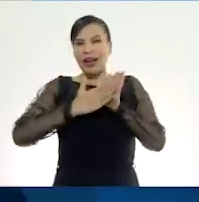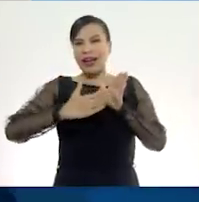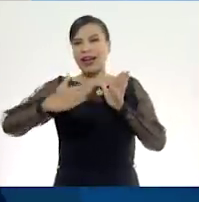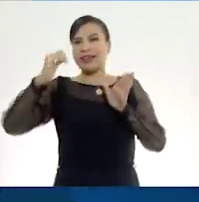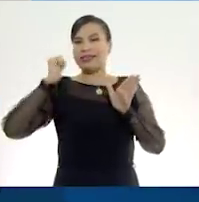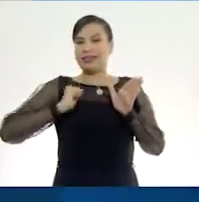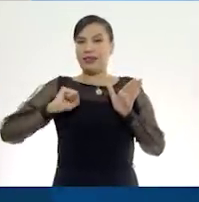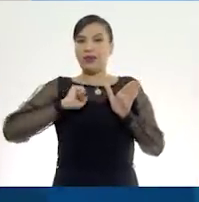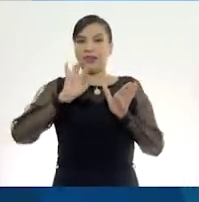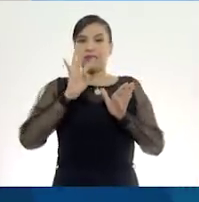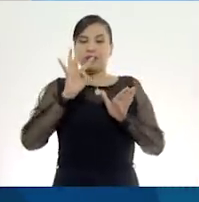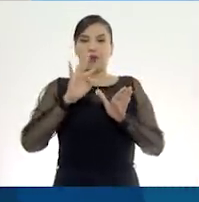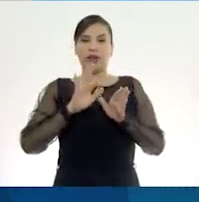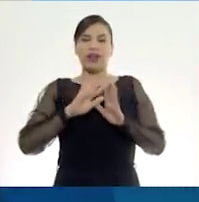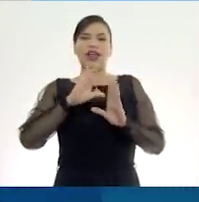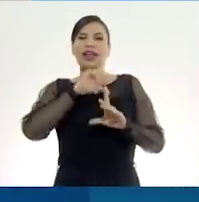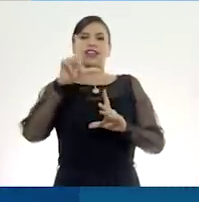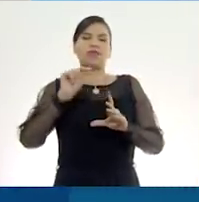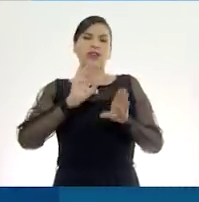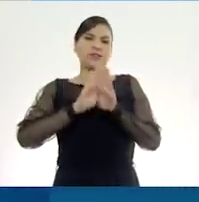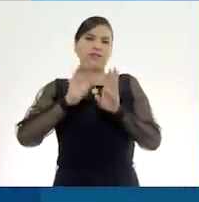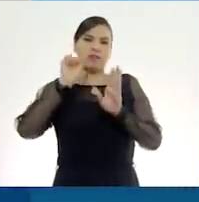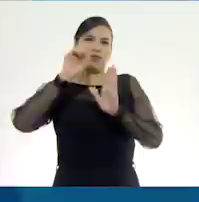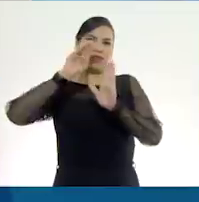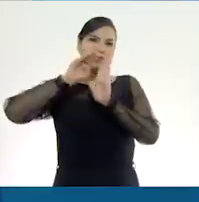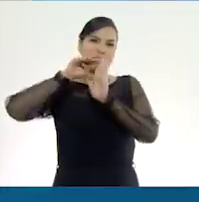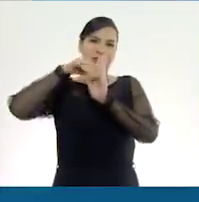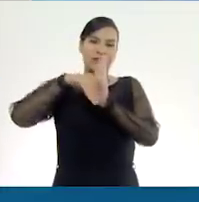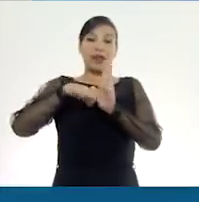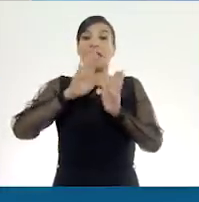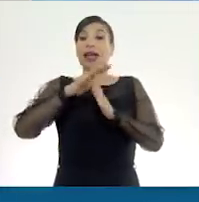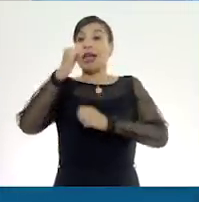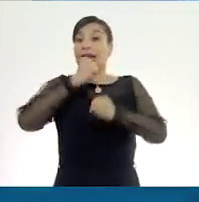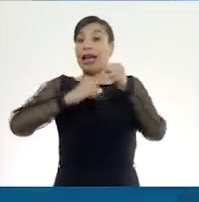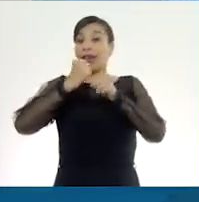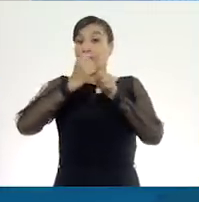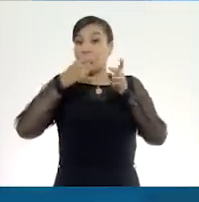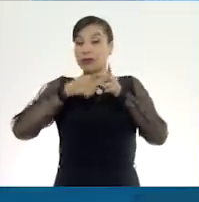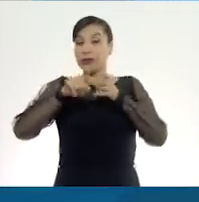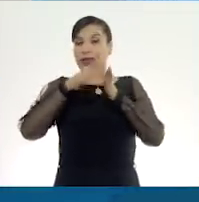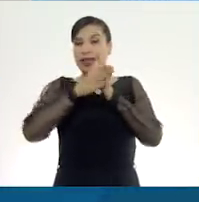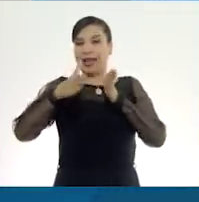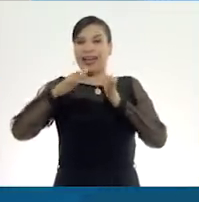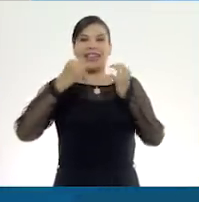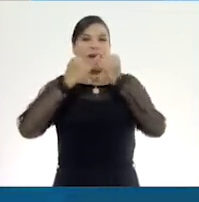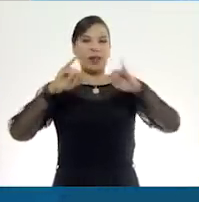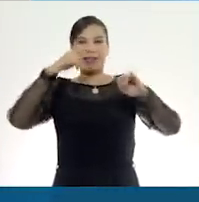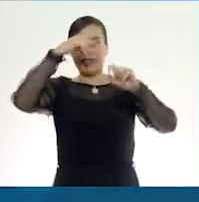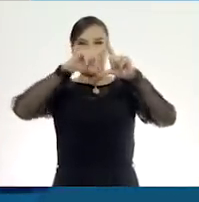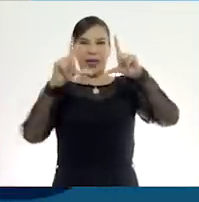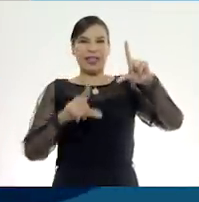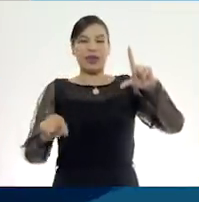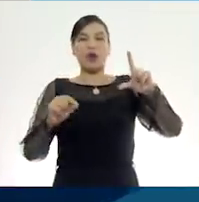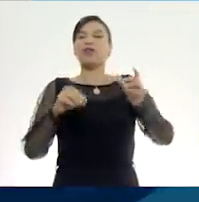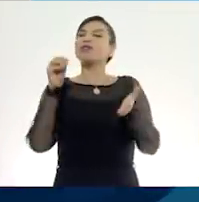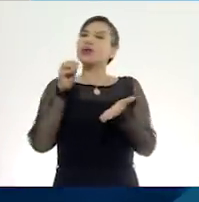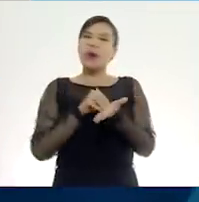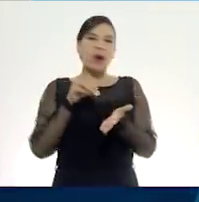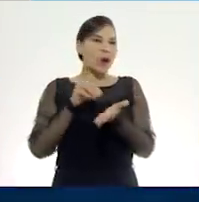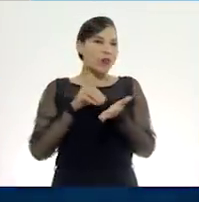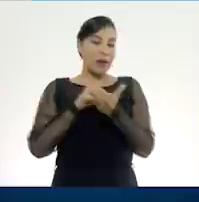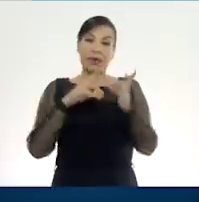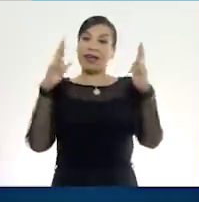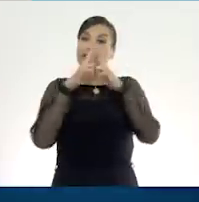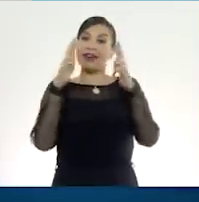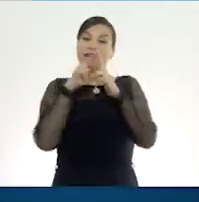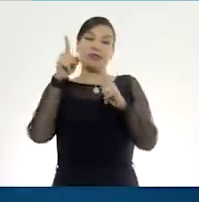siglo XIX, fue perdiendo peso. Pero en estos primeros años que siguieron a la independencia de México, todavía era la